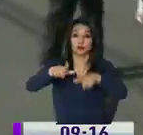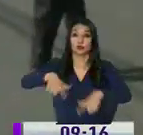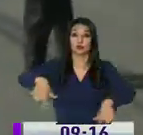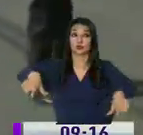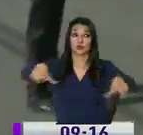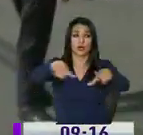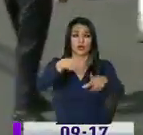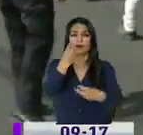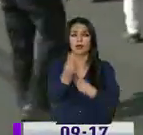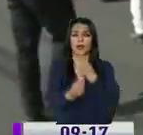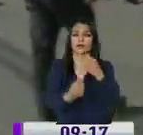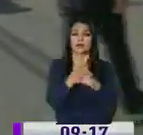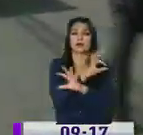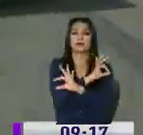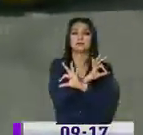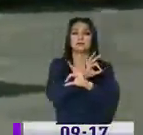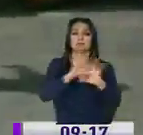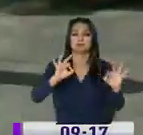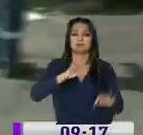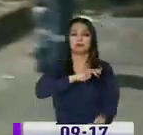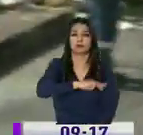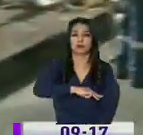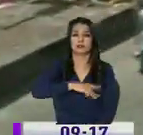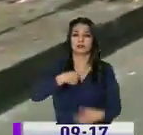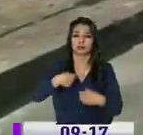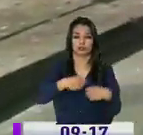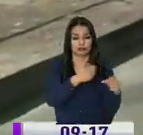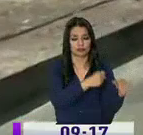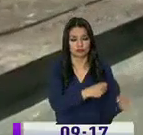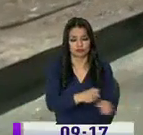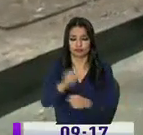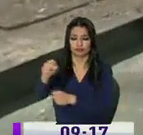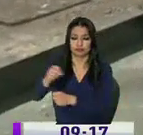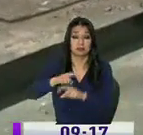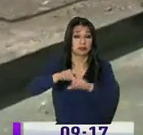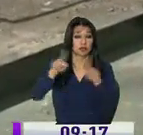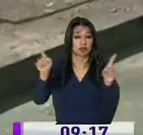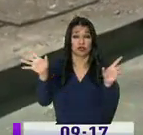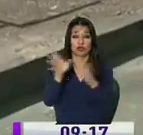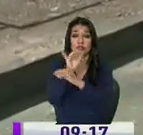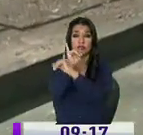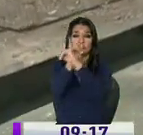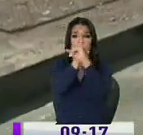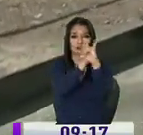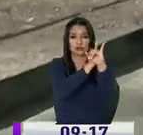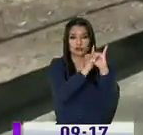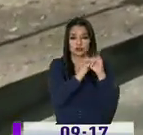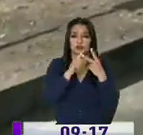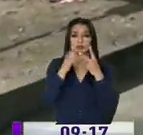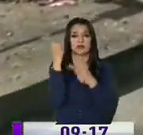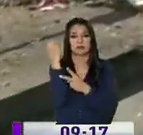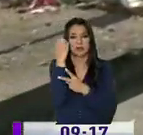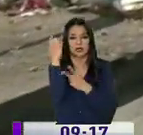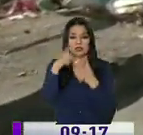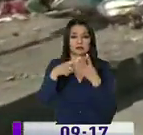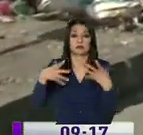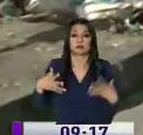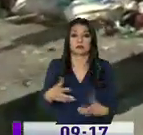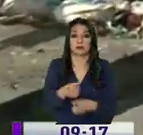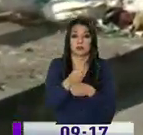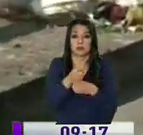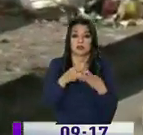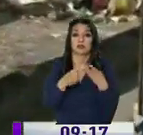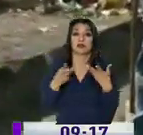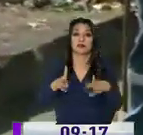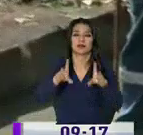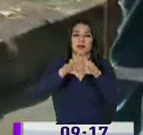es una minga por parte del municipio de Quito, pero van a participar todas las entidades de respuesta, socorro y también de seguridad y también de limpieza,